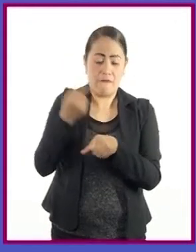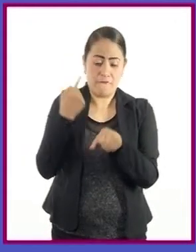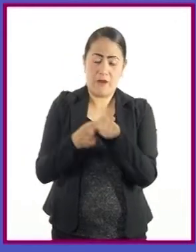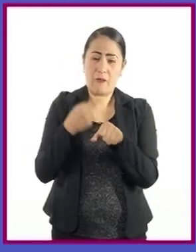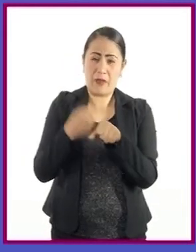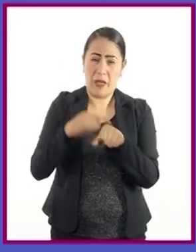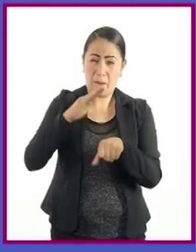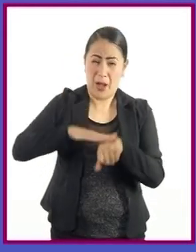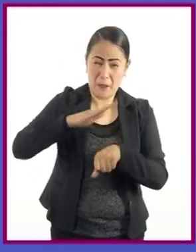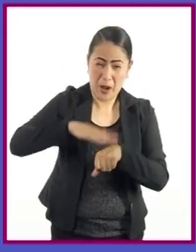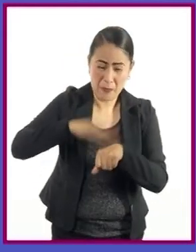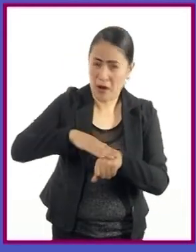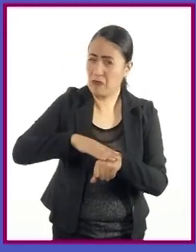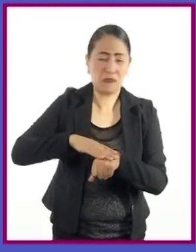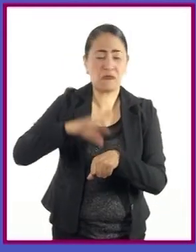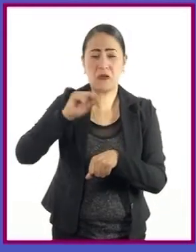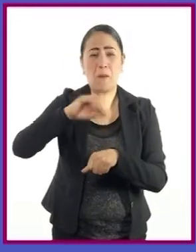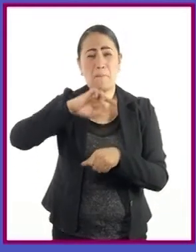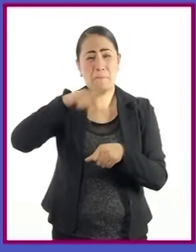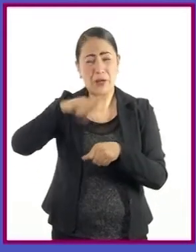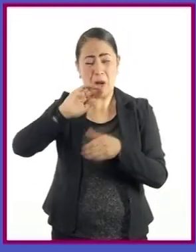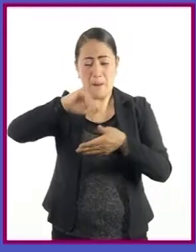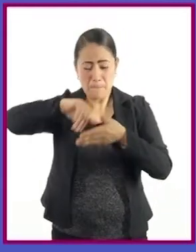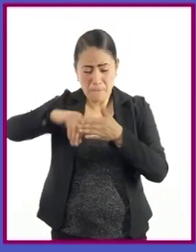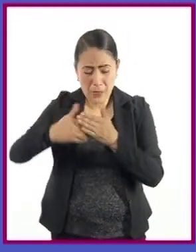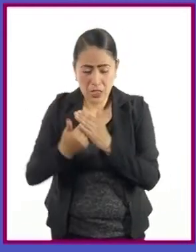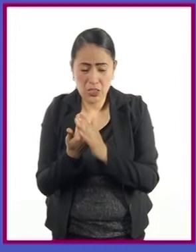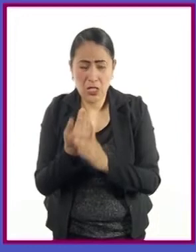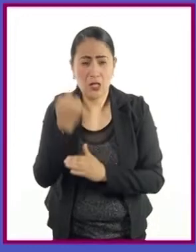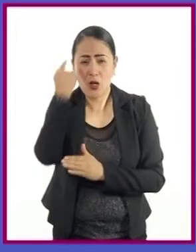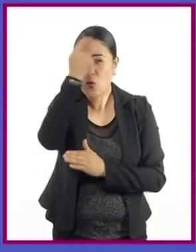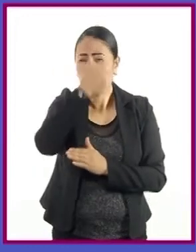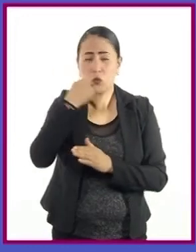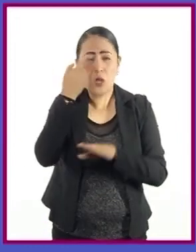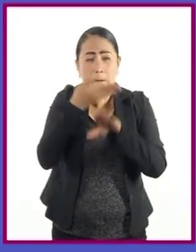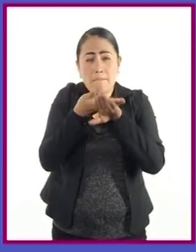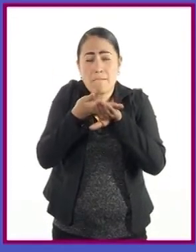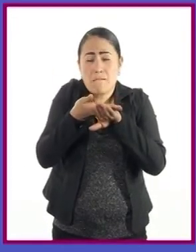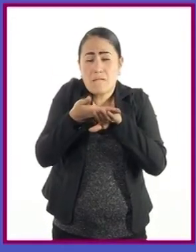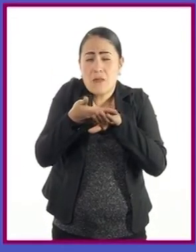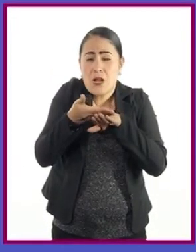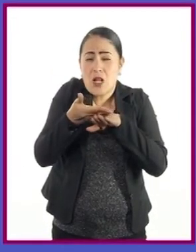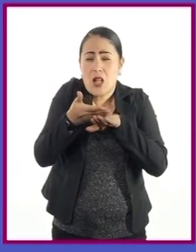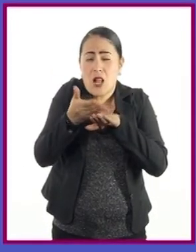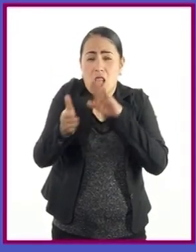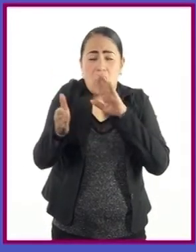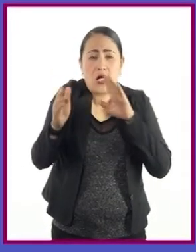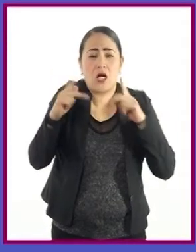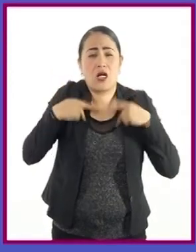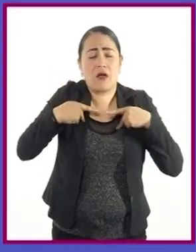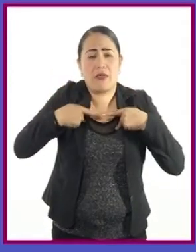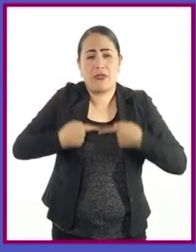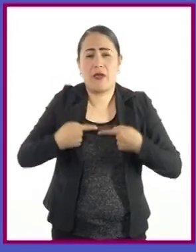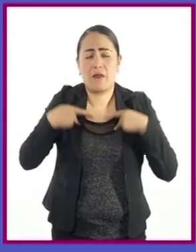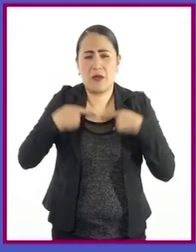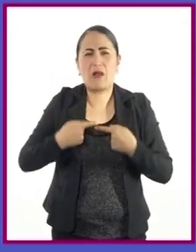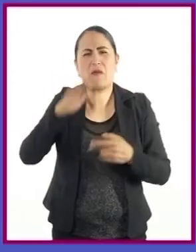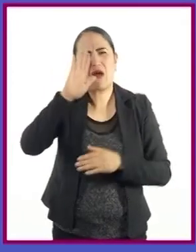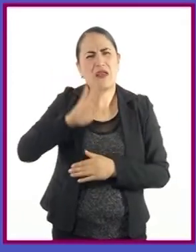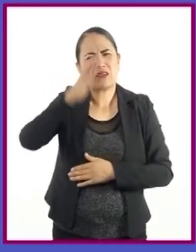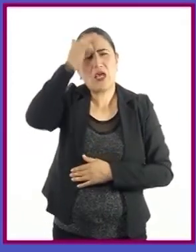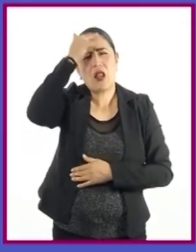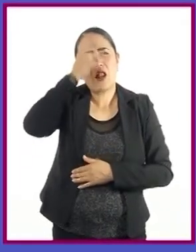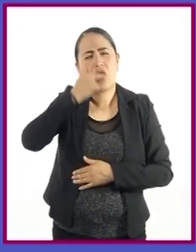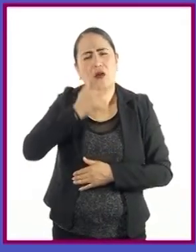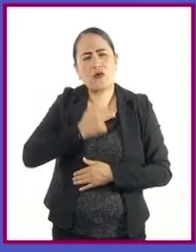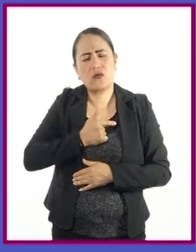enfermedad, pero cada mañana amanecía lívida, en síncope casi. Parecía que únicamente de noche se le